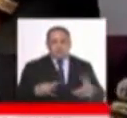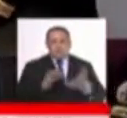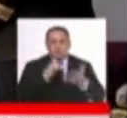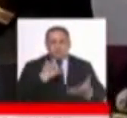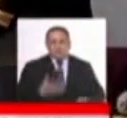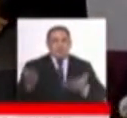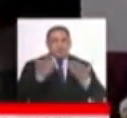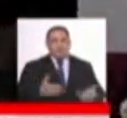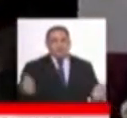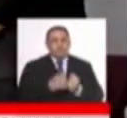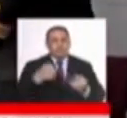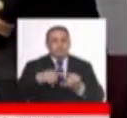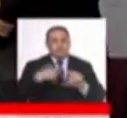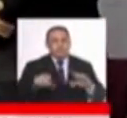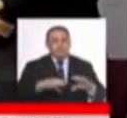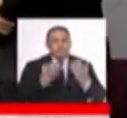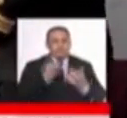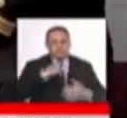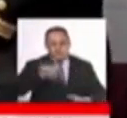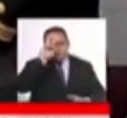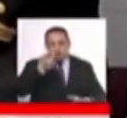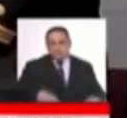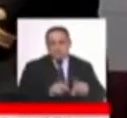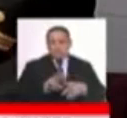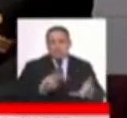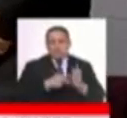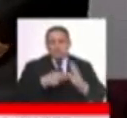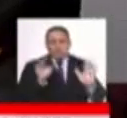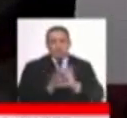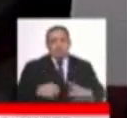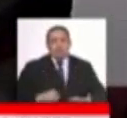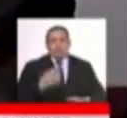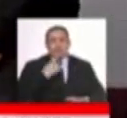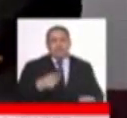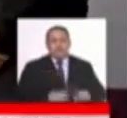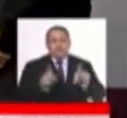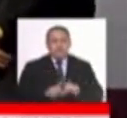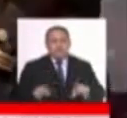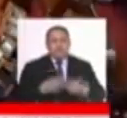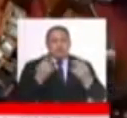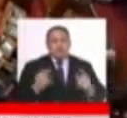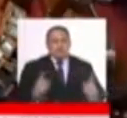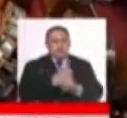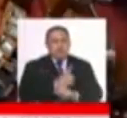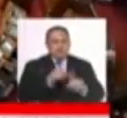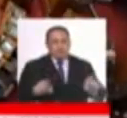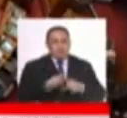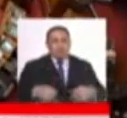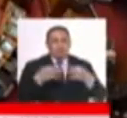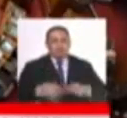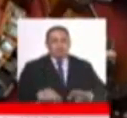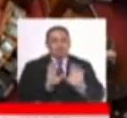sin capacidad de acción, eso ya no puede ser aceptado. Sí, puro coateo, ¿no? Puro coateo. Claro, de ninguna manera.